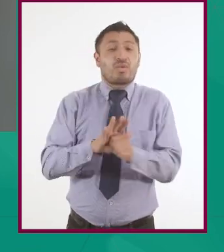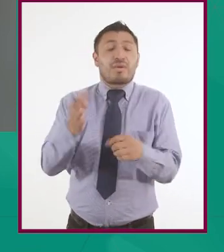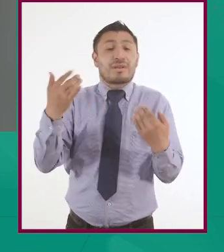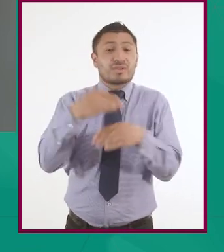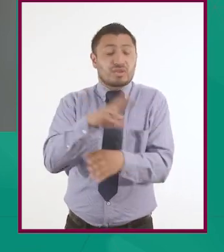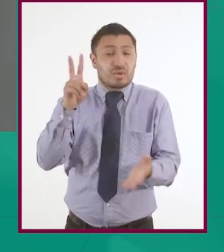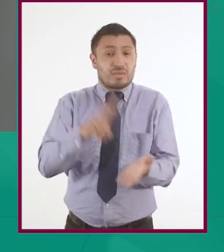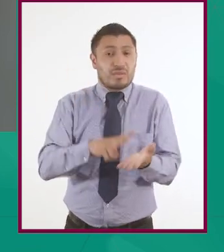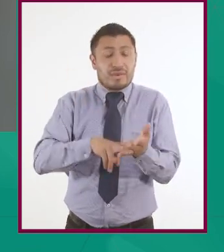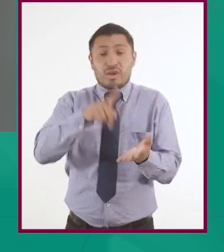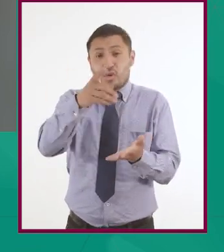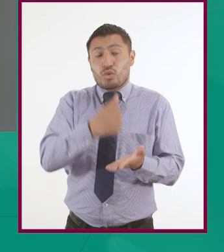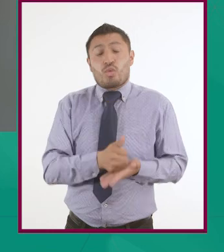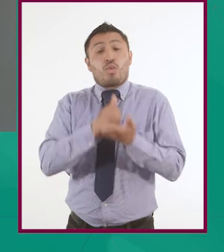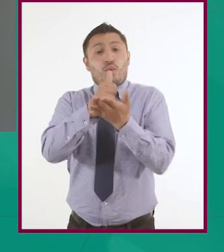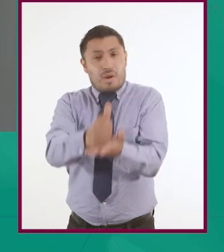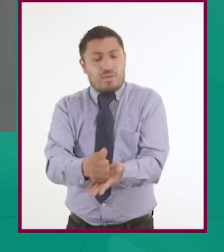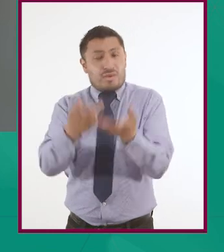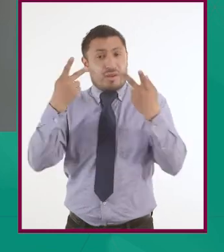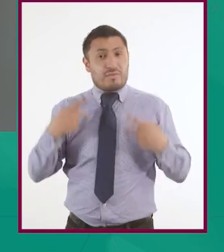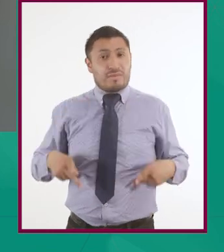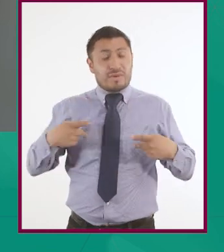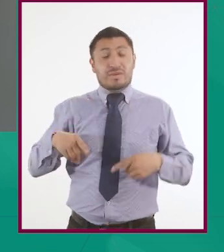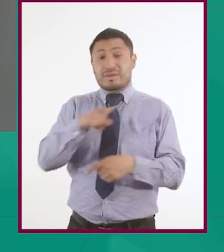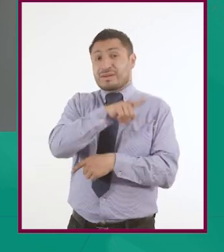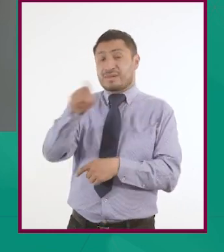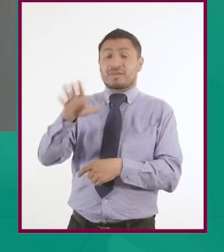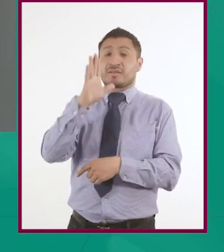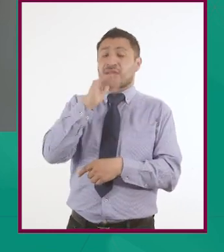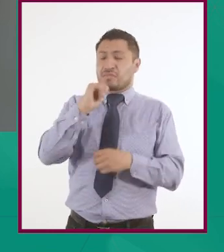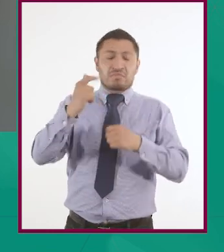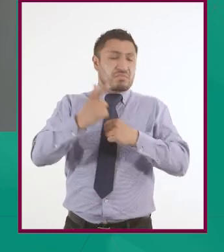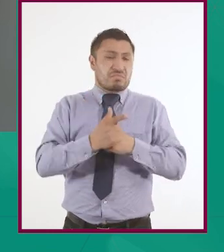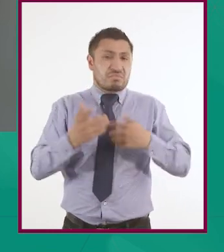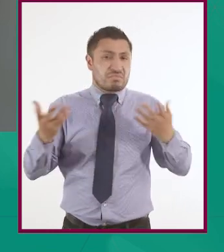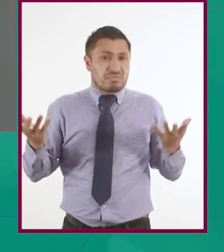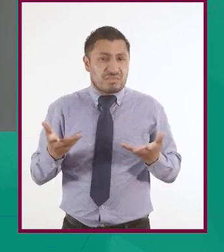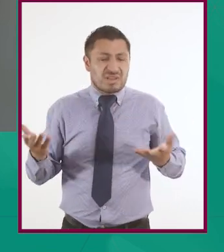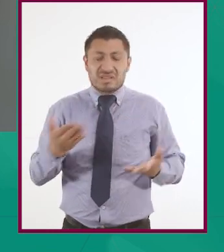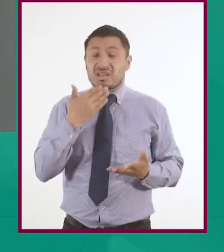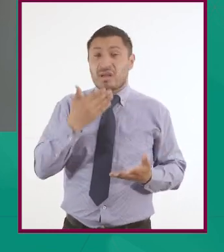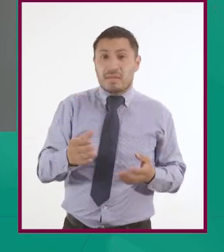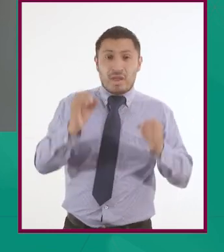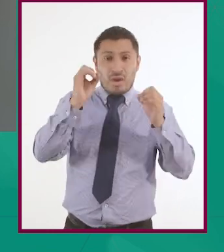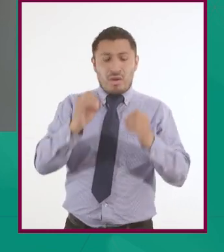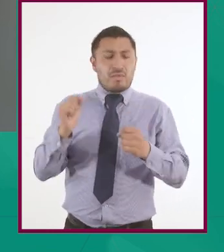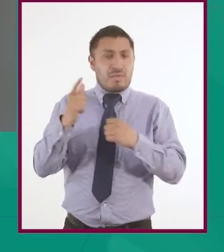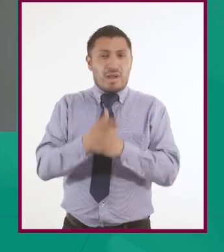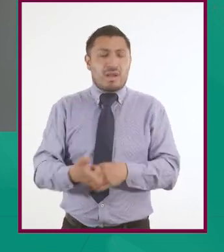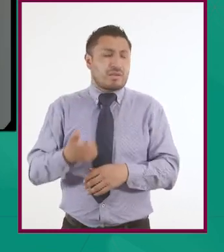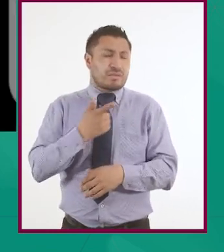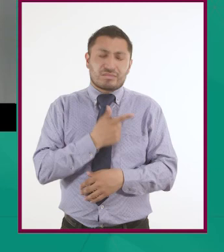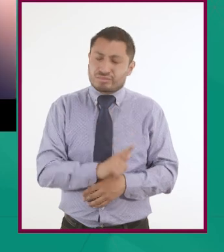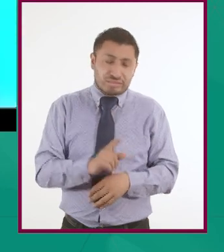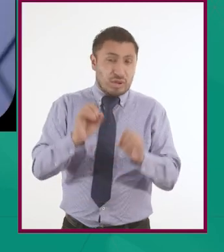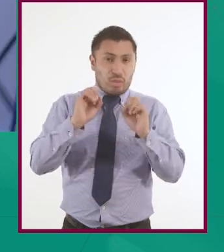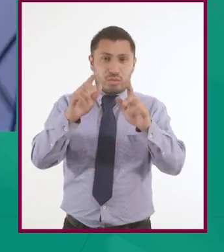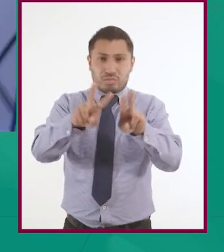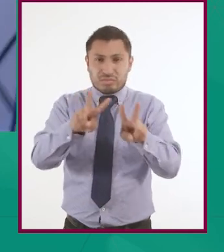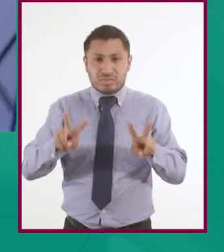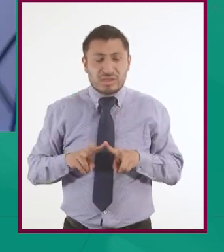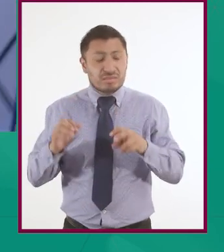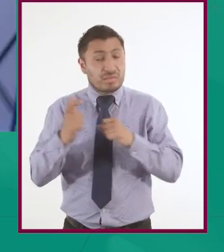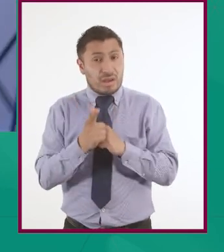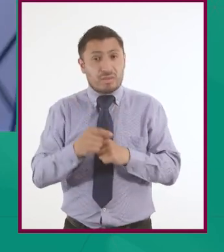valor de ayudar a otro que expresa su incapacidad de manejar una situación en la que está vulnerable?